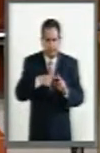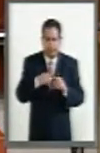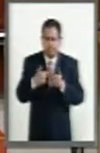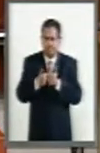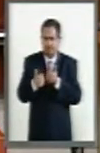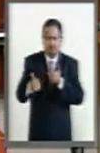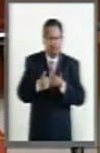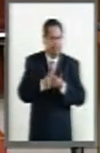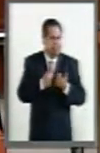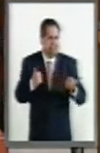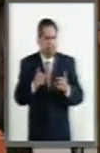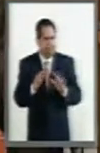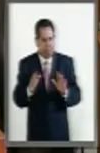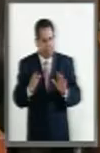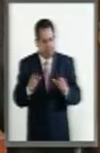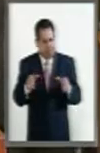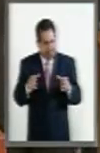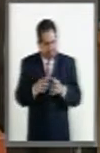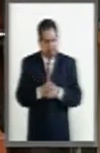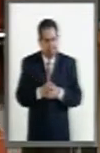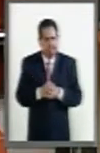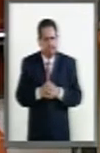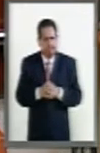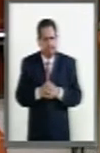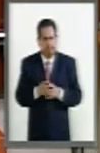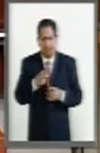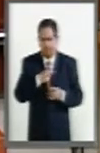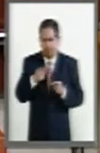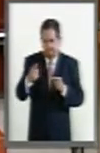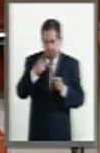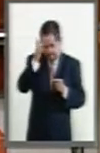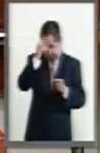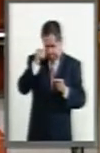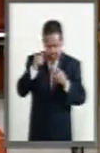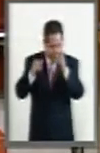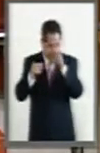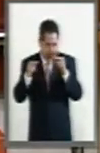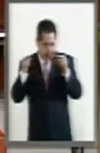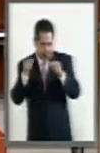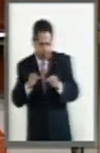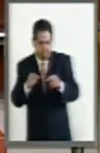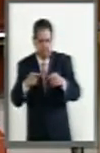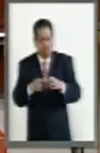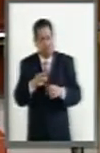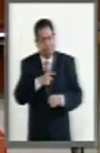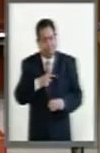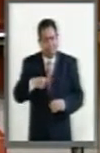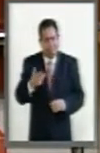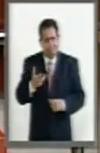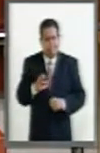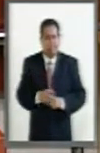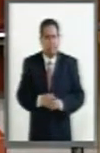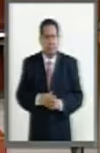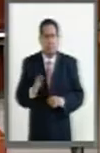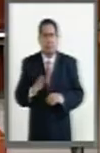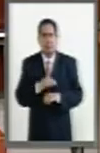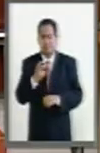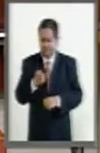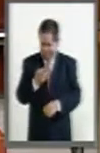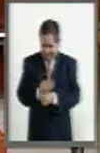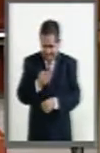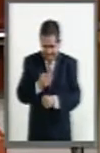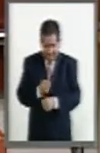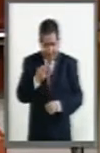dividirnos, que debe coincidir, porque justamente este es el